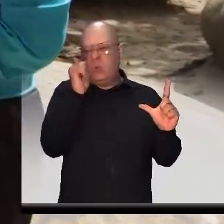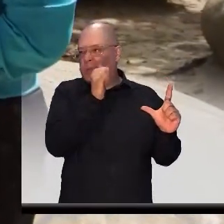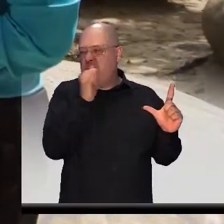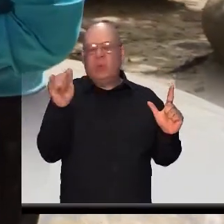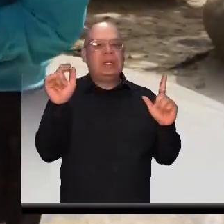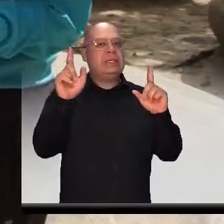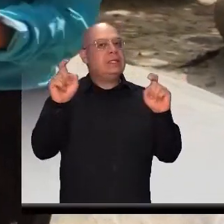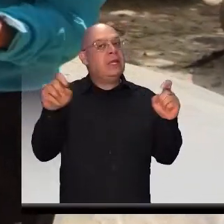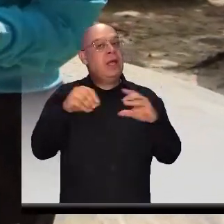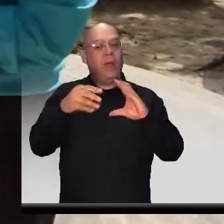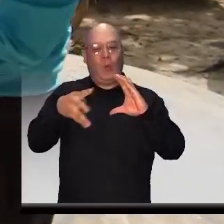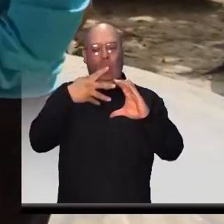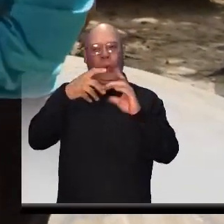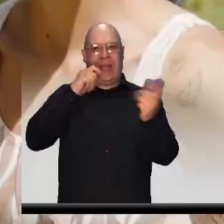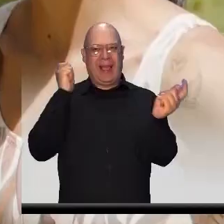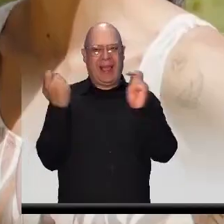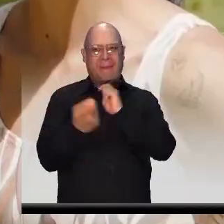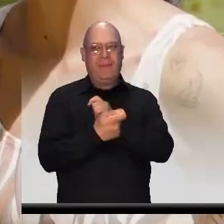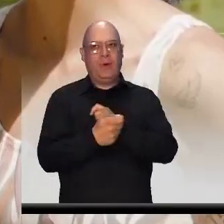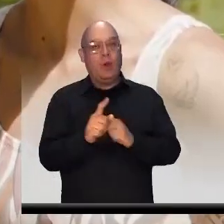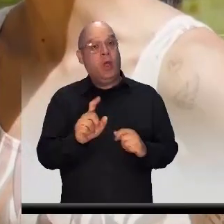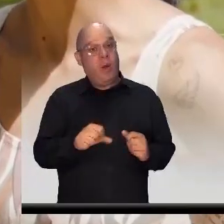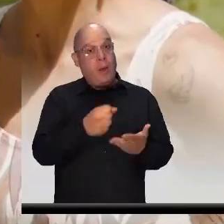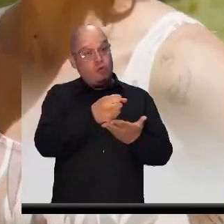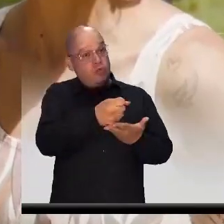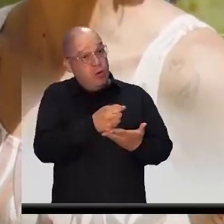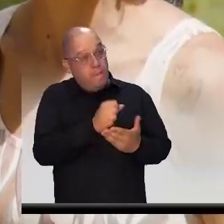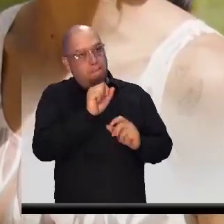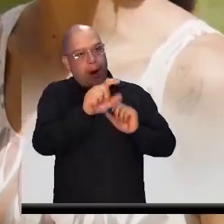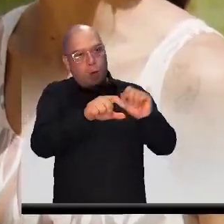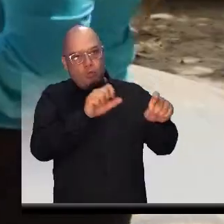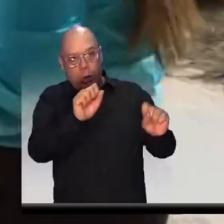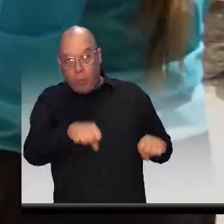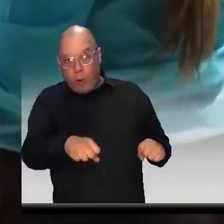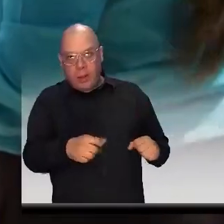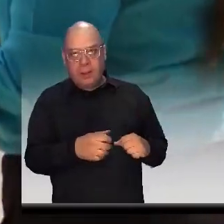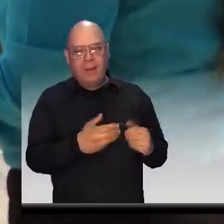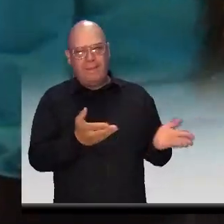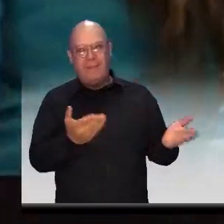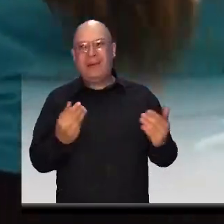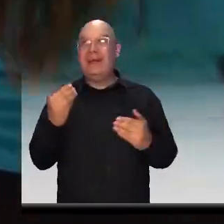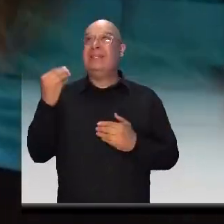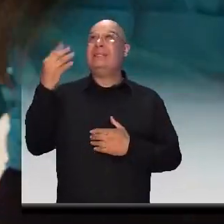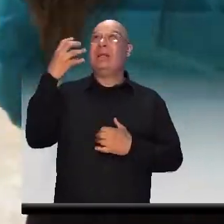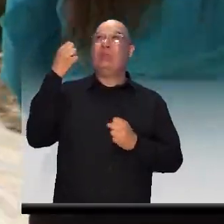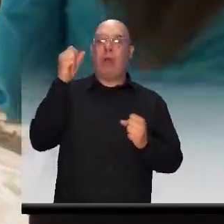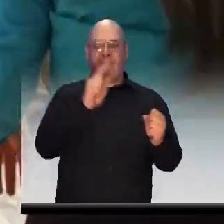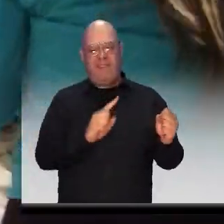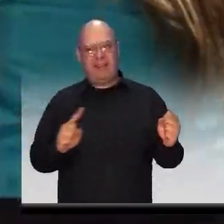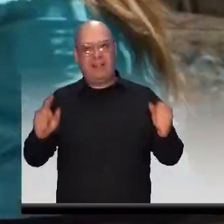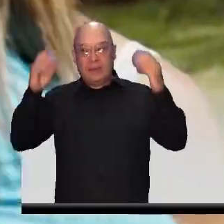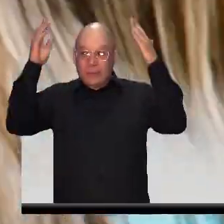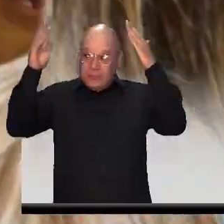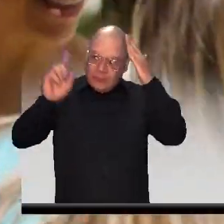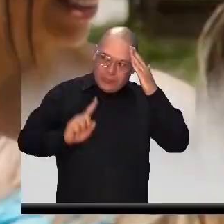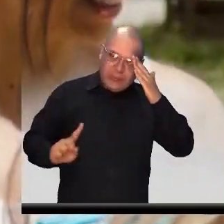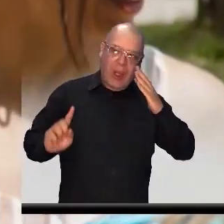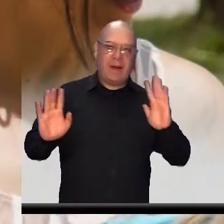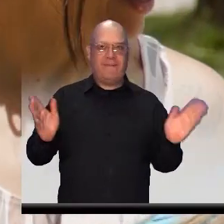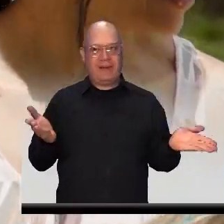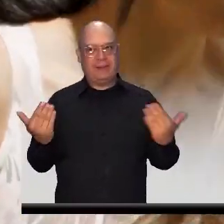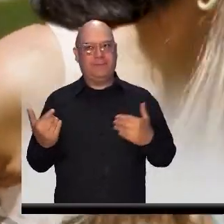cambio climático. Entonces quería saber si ustedes me podían colaborar con unas preguntas. Claro que sí. Pero nos vamos para allí que está haciendo mucho calor. Sí, vale.